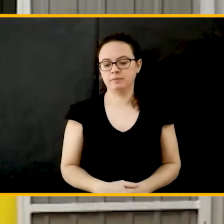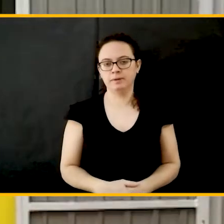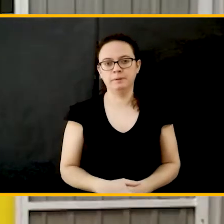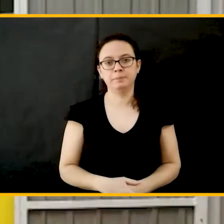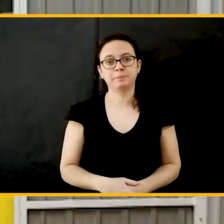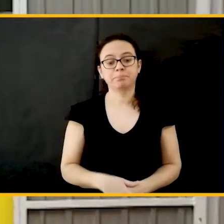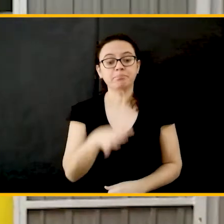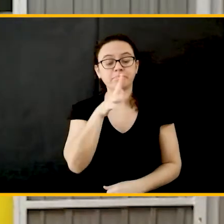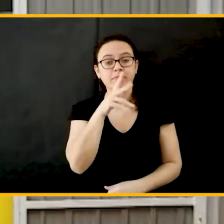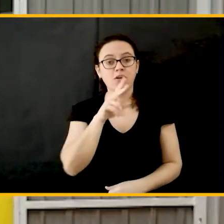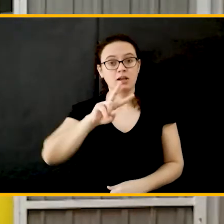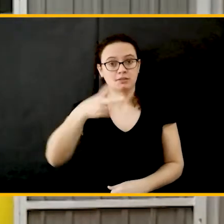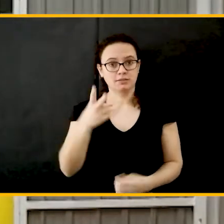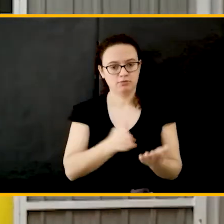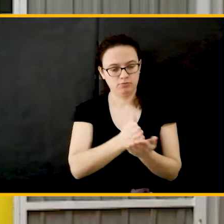Vamos con la segunda.